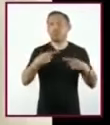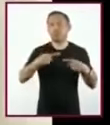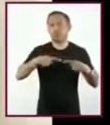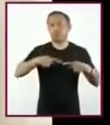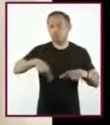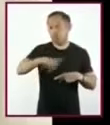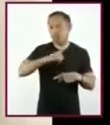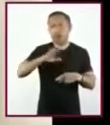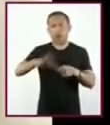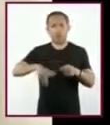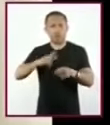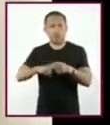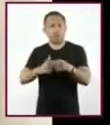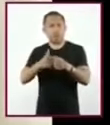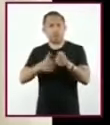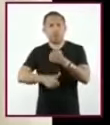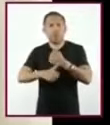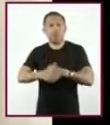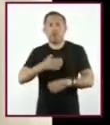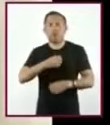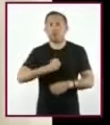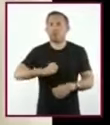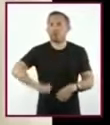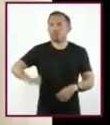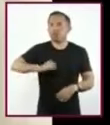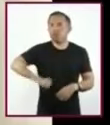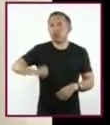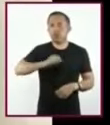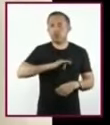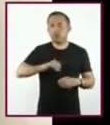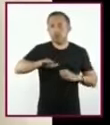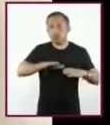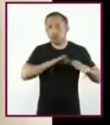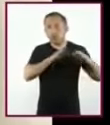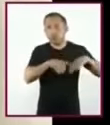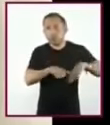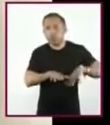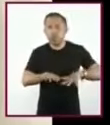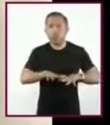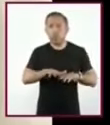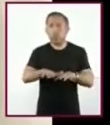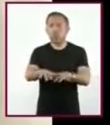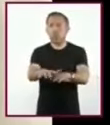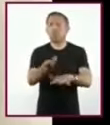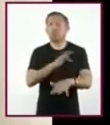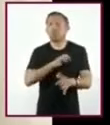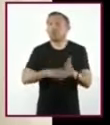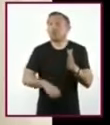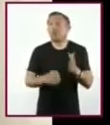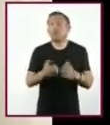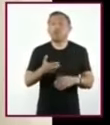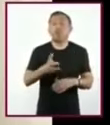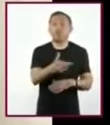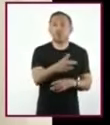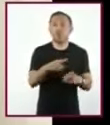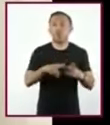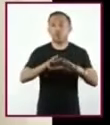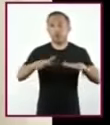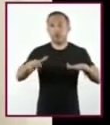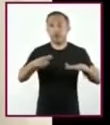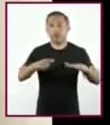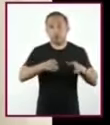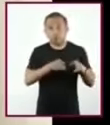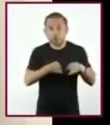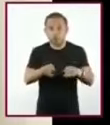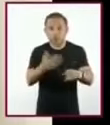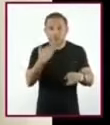de los animales, vayan a las corrientes de agua, como por ejemplo los ríos y luego los mares. Okay. Eso es un tipo de problema.